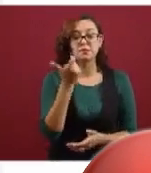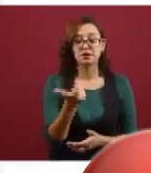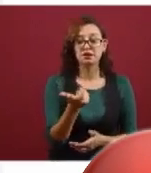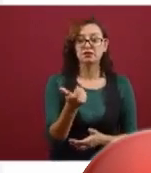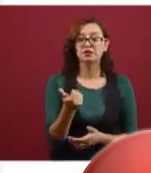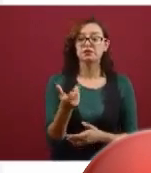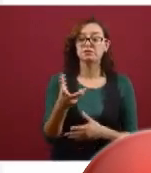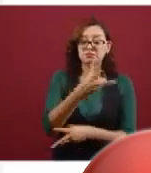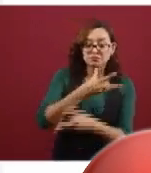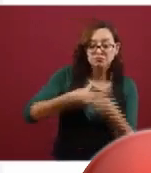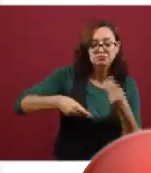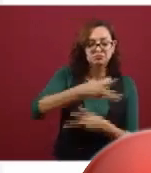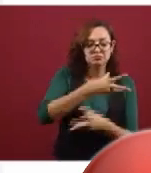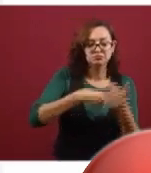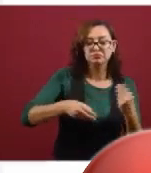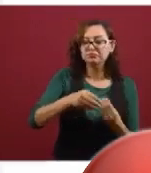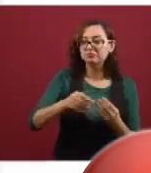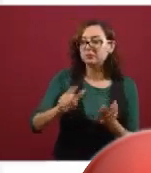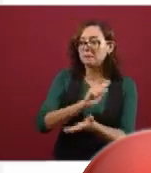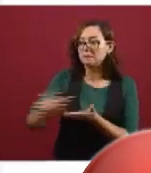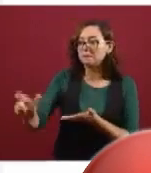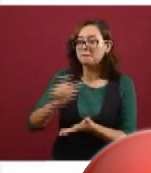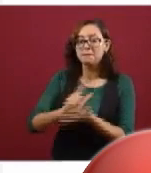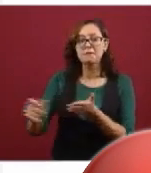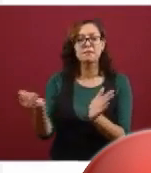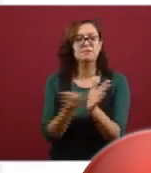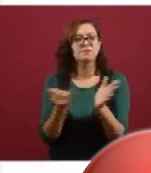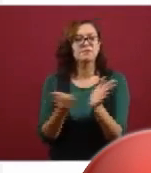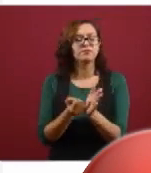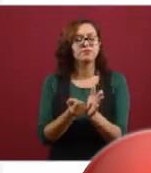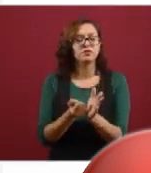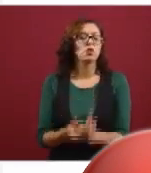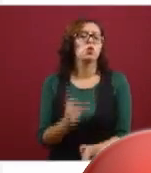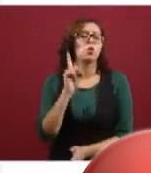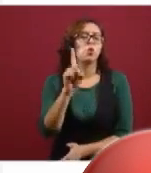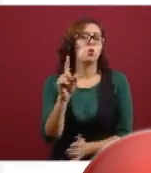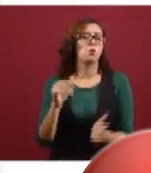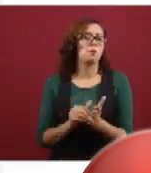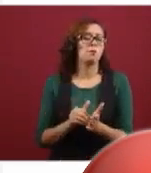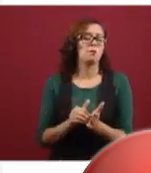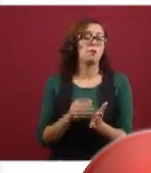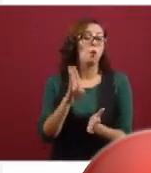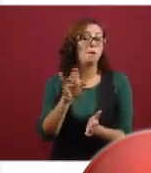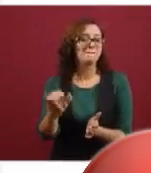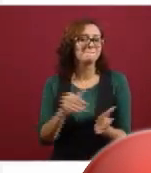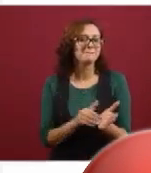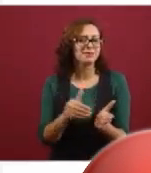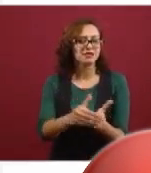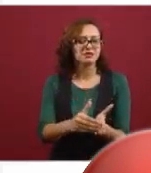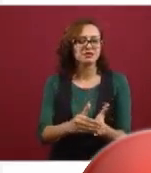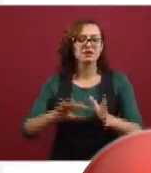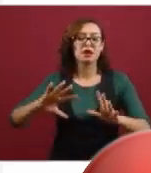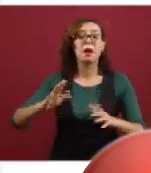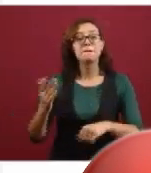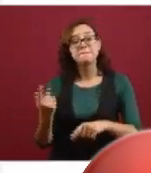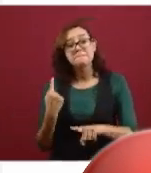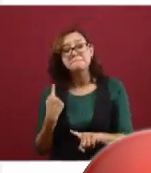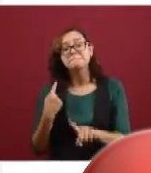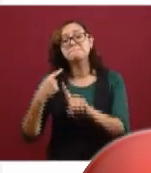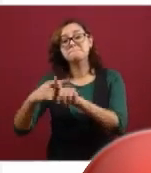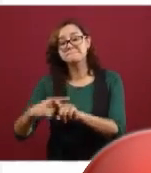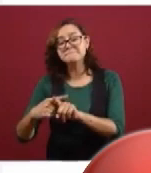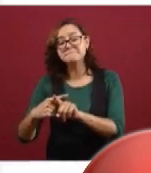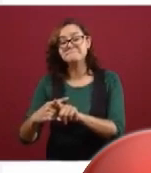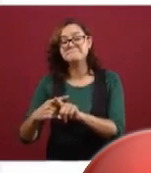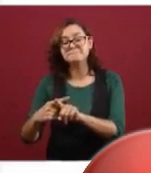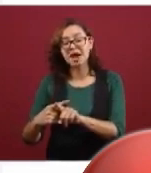y derechos por cerca de 1 billón de pesos, con lo que al sumar el pago de intereses de la deuda se llega